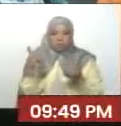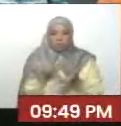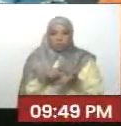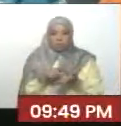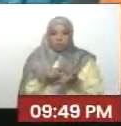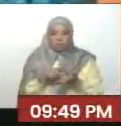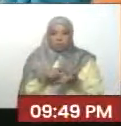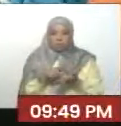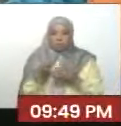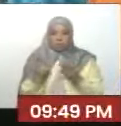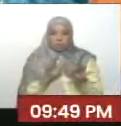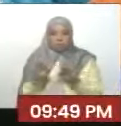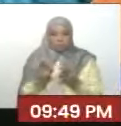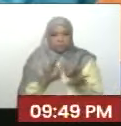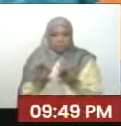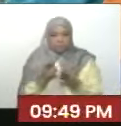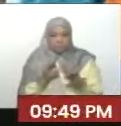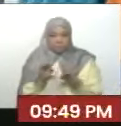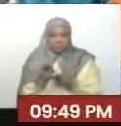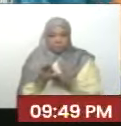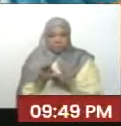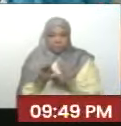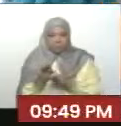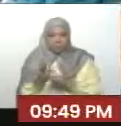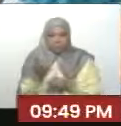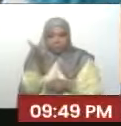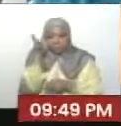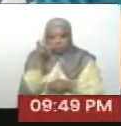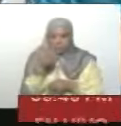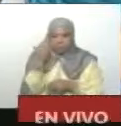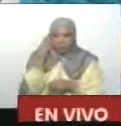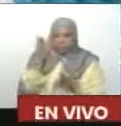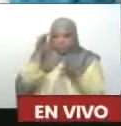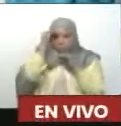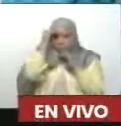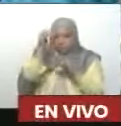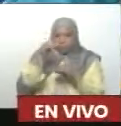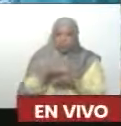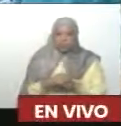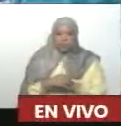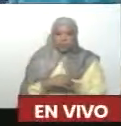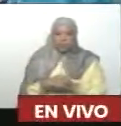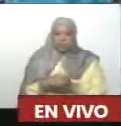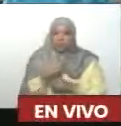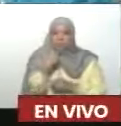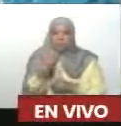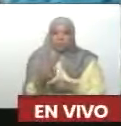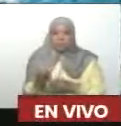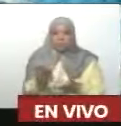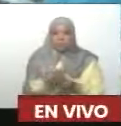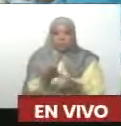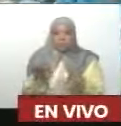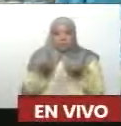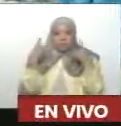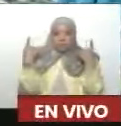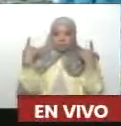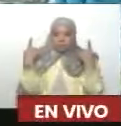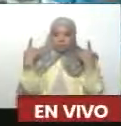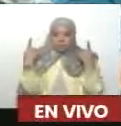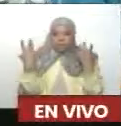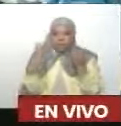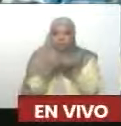tocar están preparadas bueno risueña de carayaca